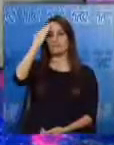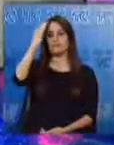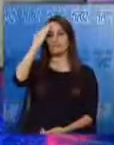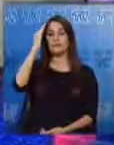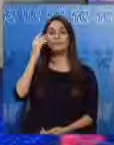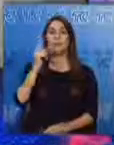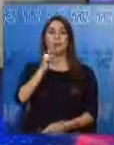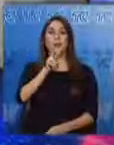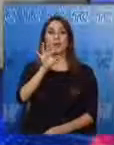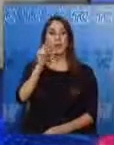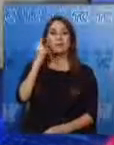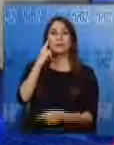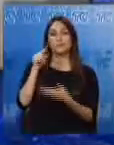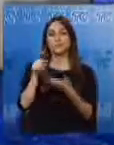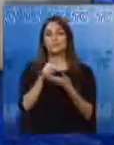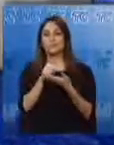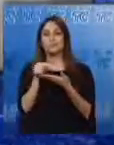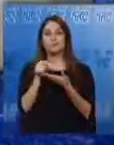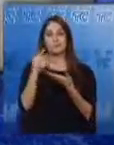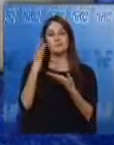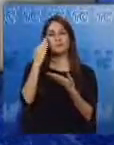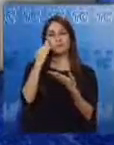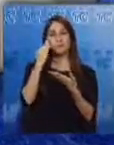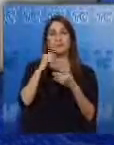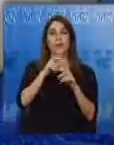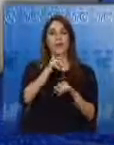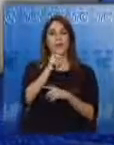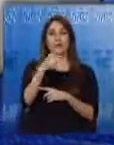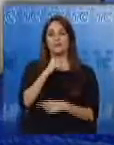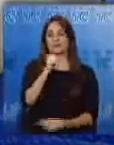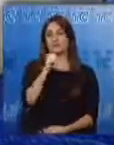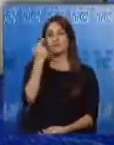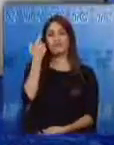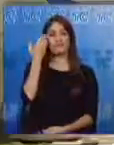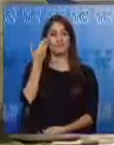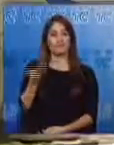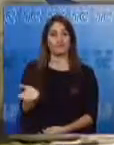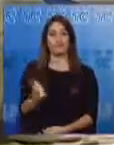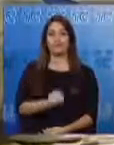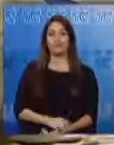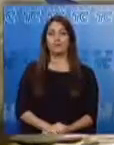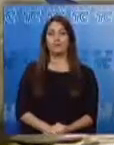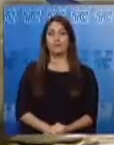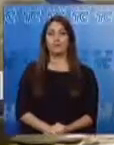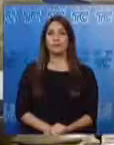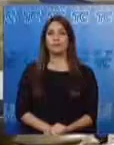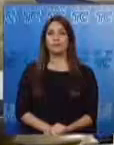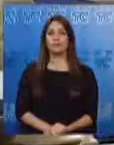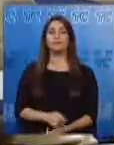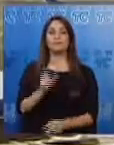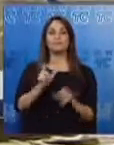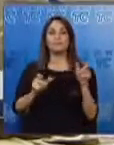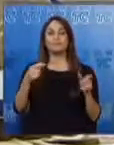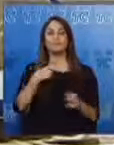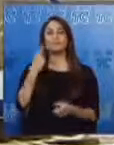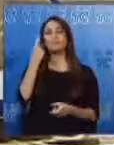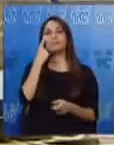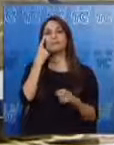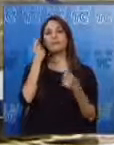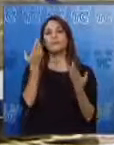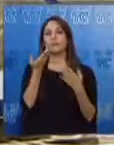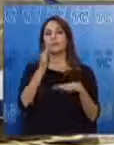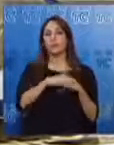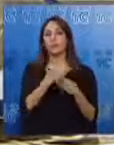pero simpatiza el 29% y no han pensado el 31%. Hay muchas expectativas de la gente, temas relacionados